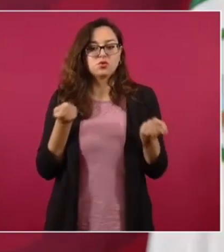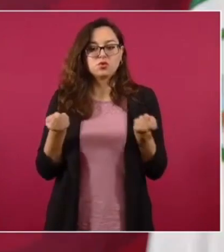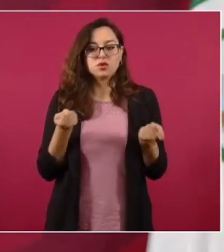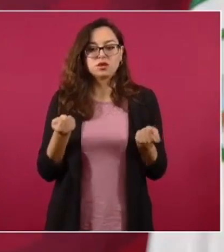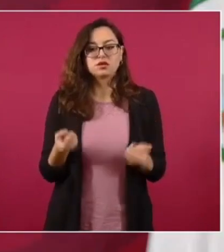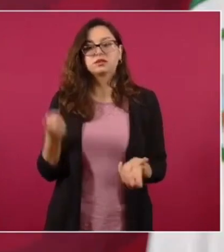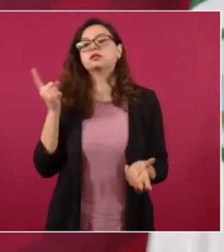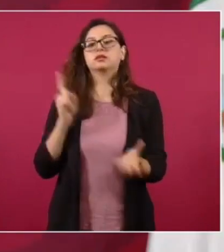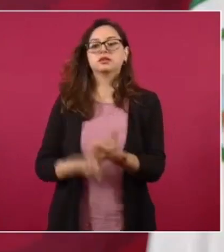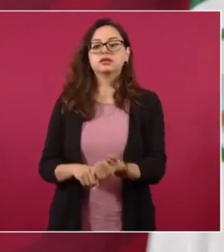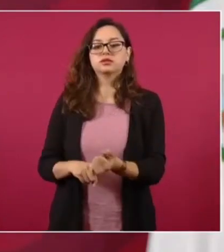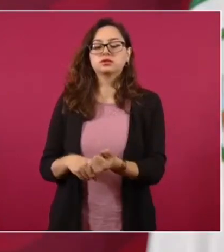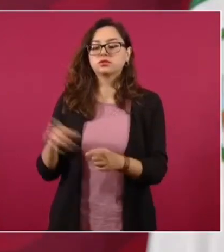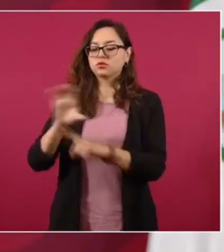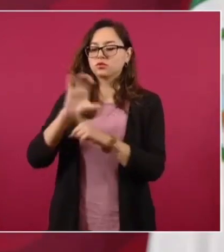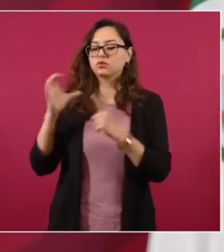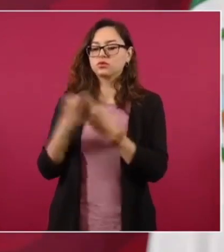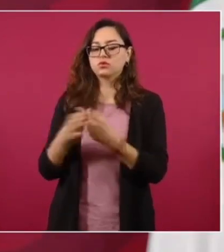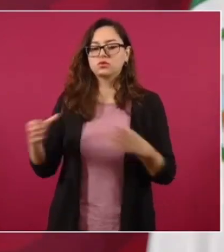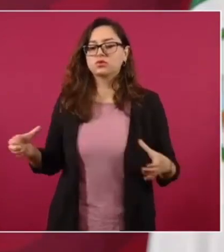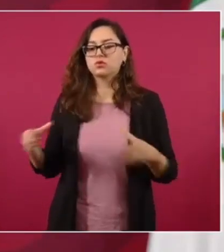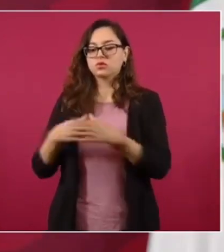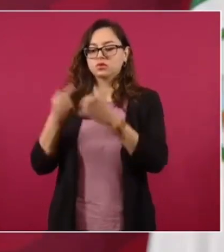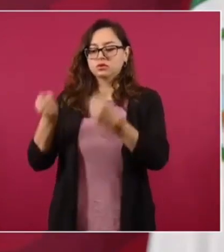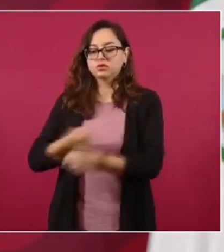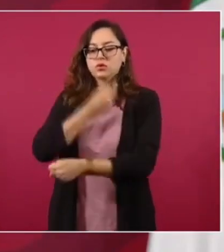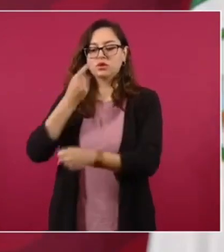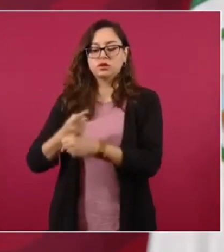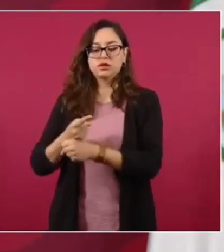del Consejo de Seguridad, los permanentes.